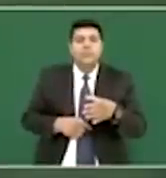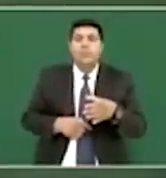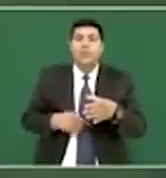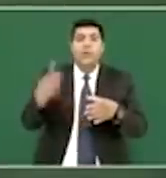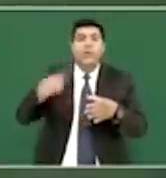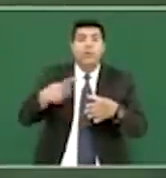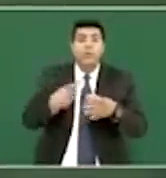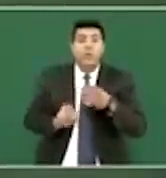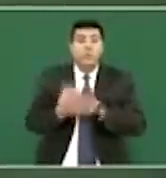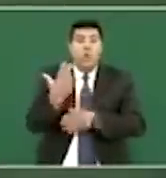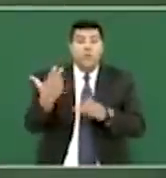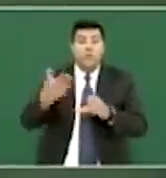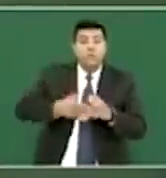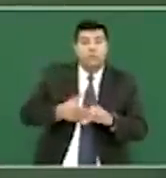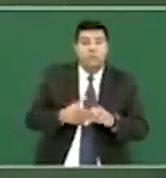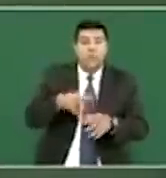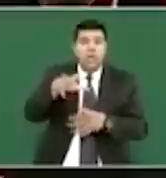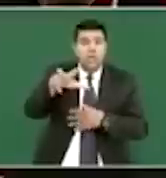funcionarios nuevos,